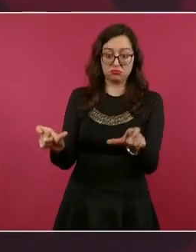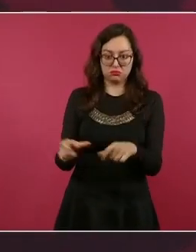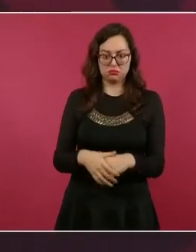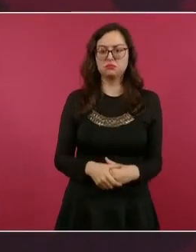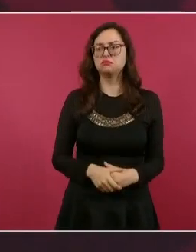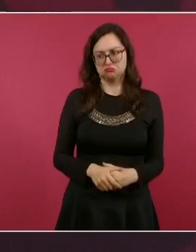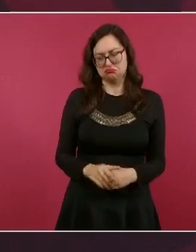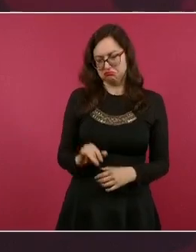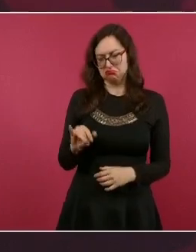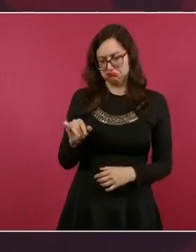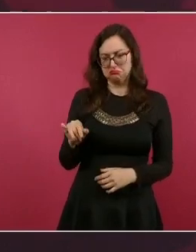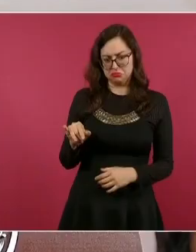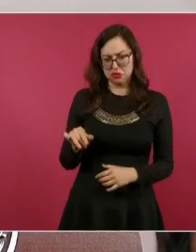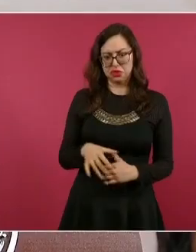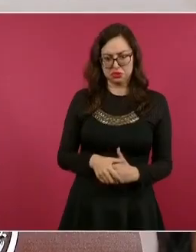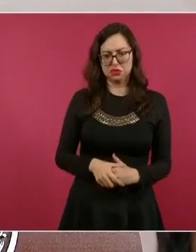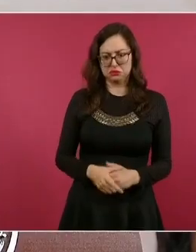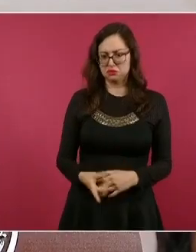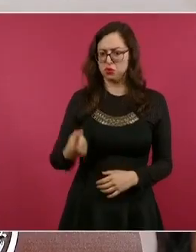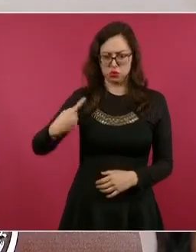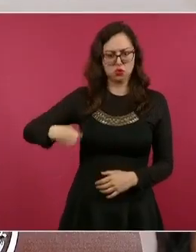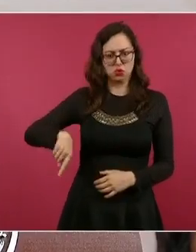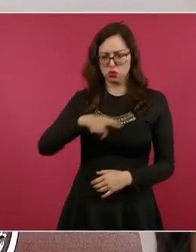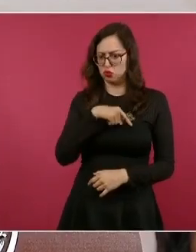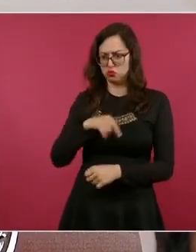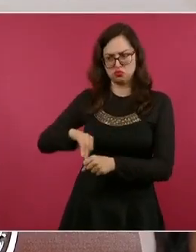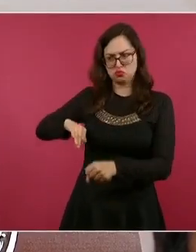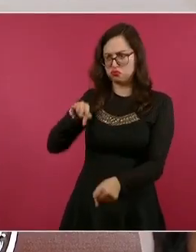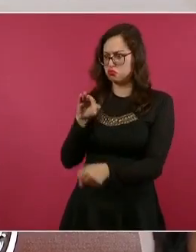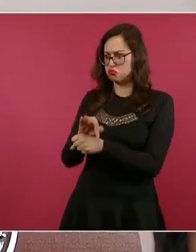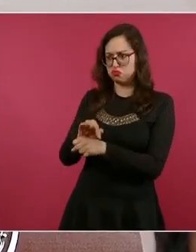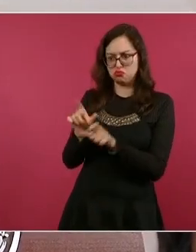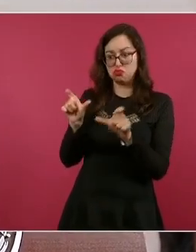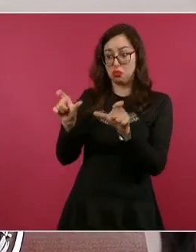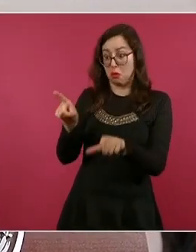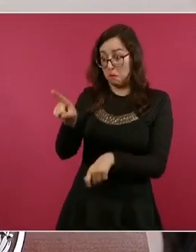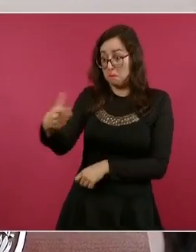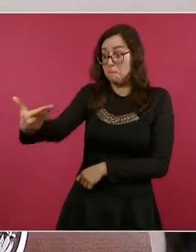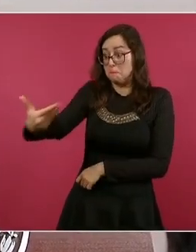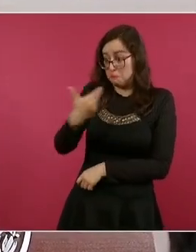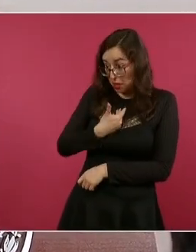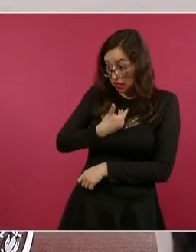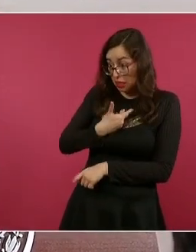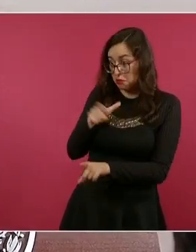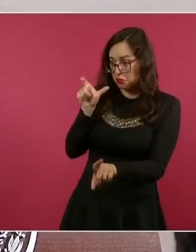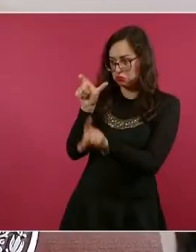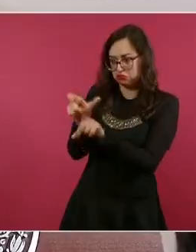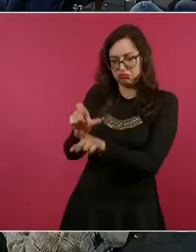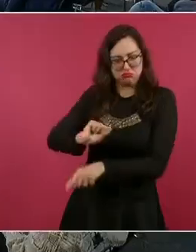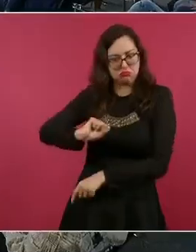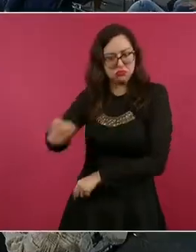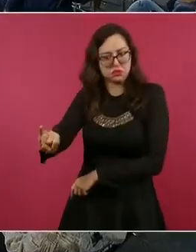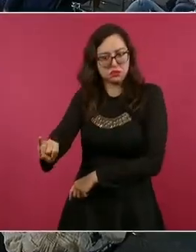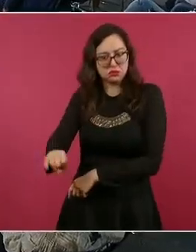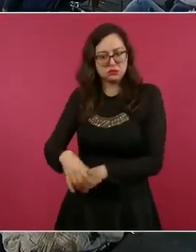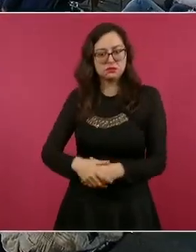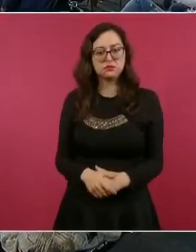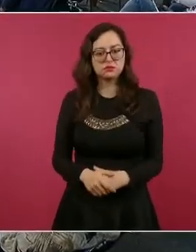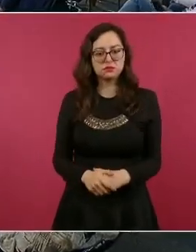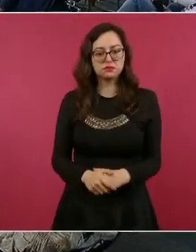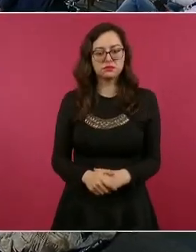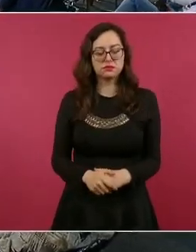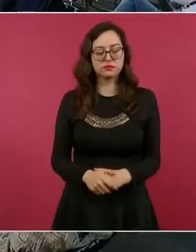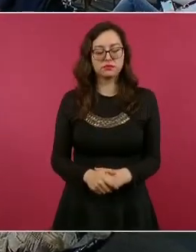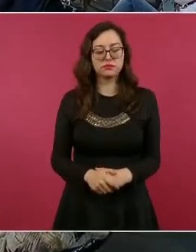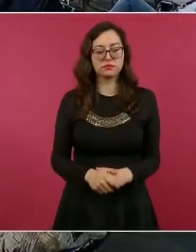tomamos la decisión de dar protección a todo el que lo solicite. Bien, retomando